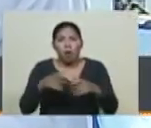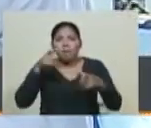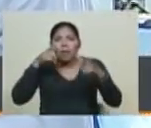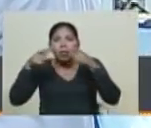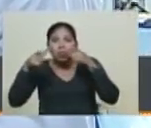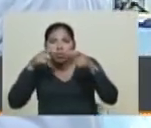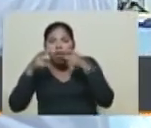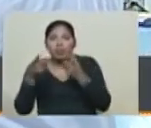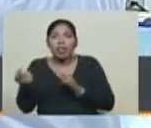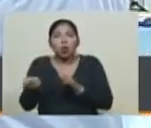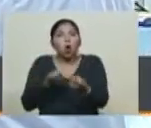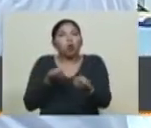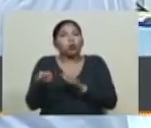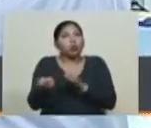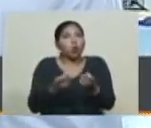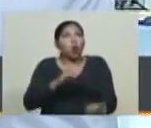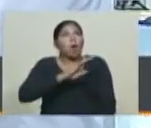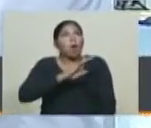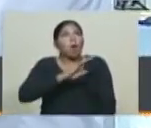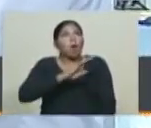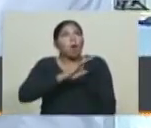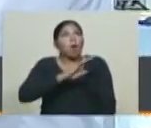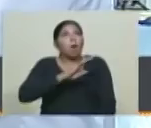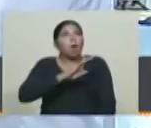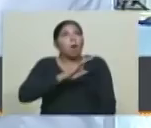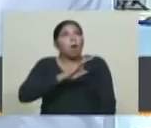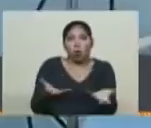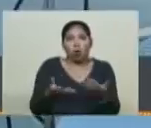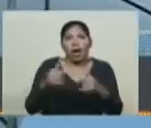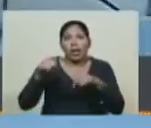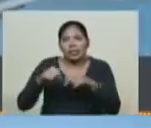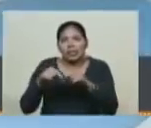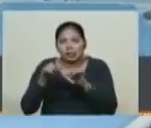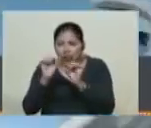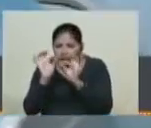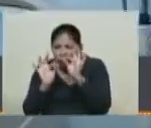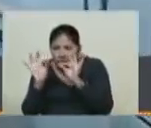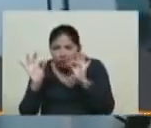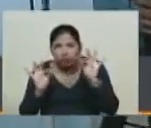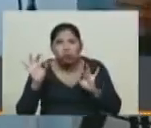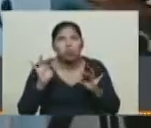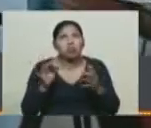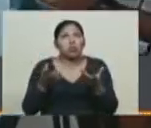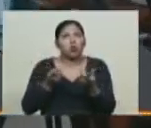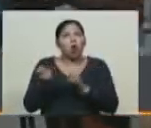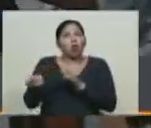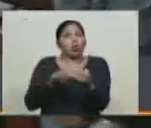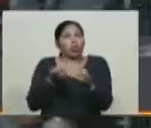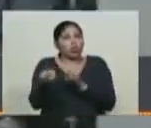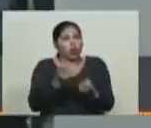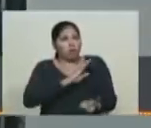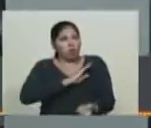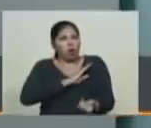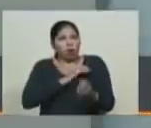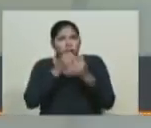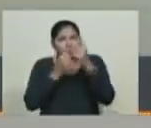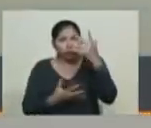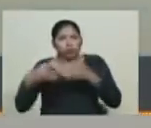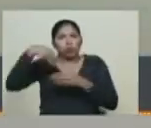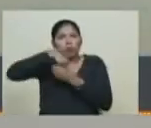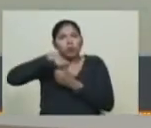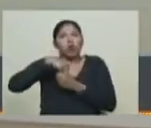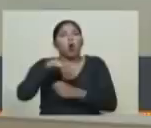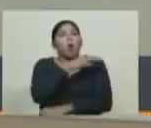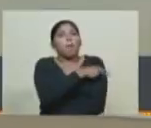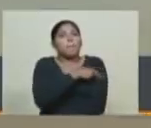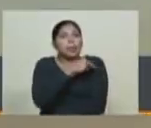al control de todo el insumo que usted... rigurosidad en el seguimiento y en el control del insumo dentro del